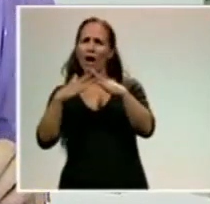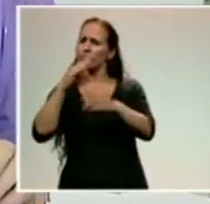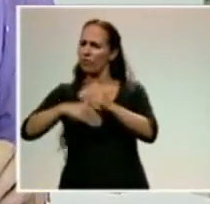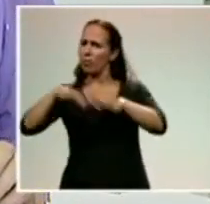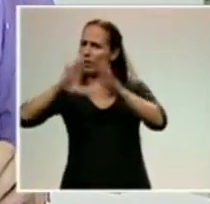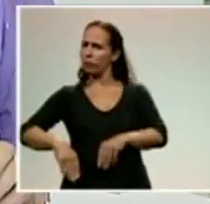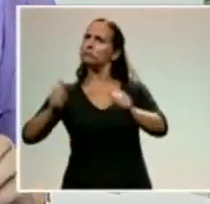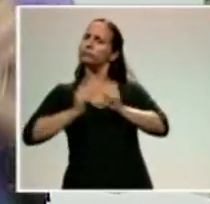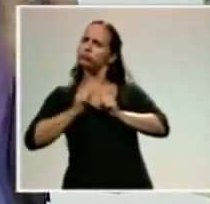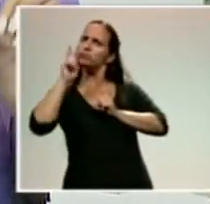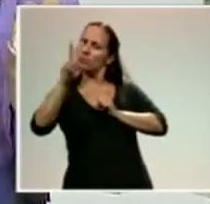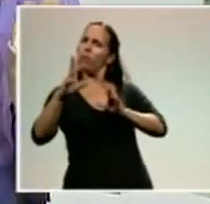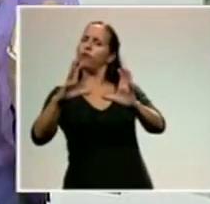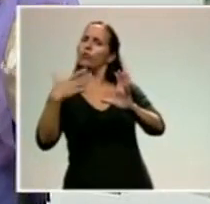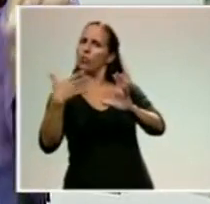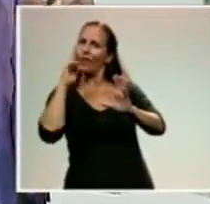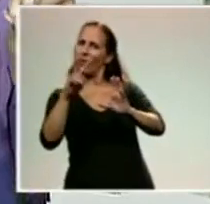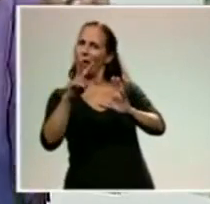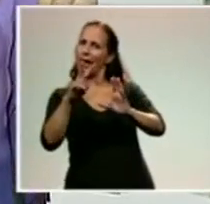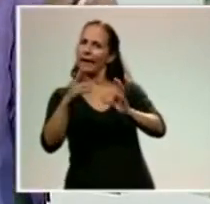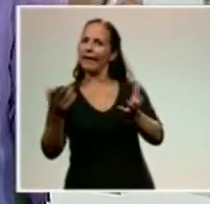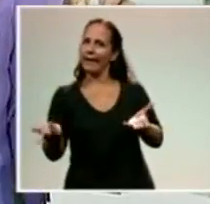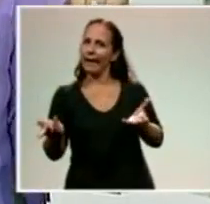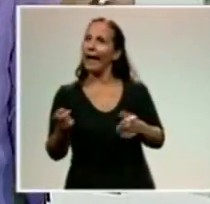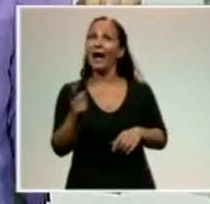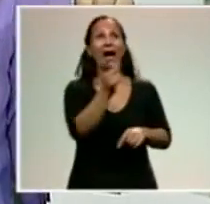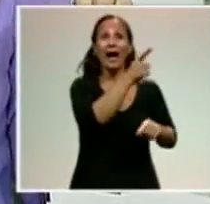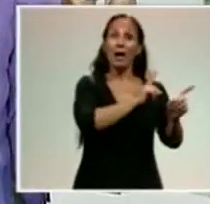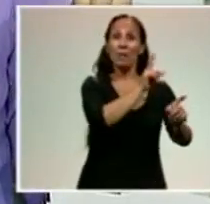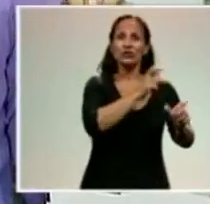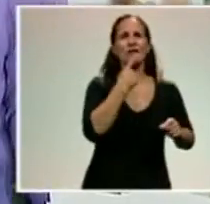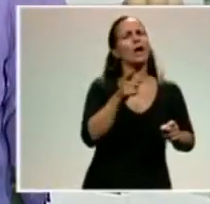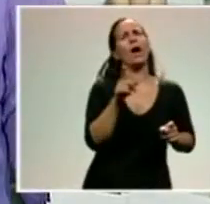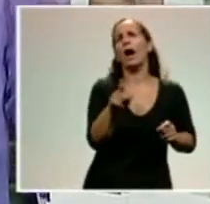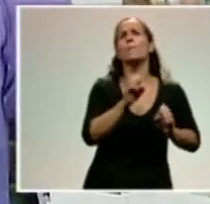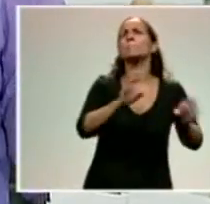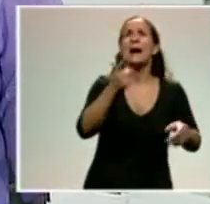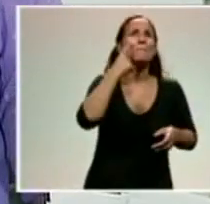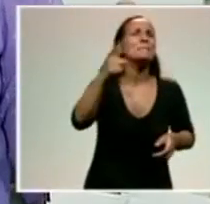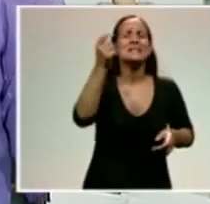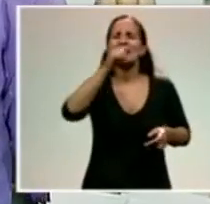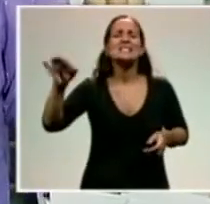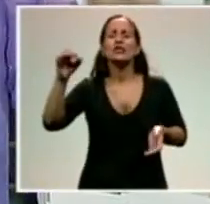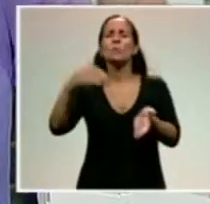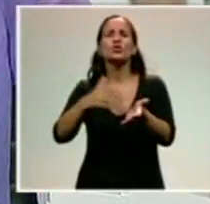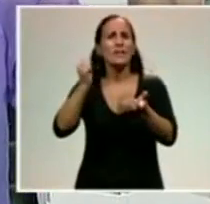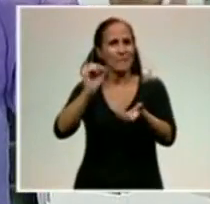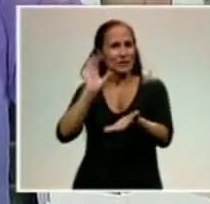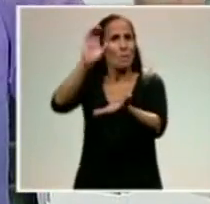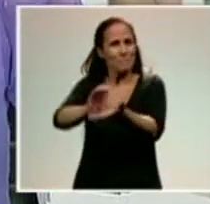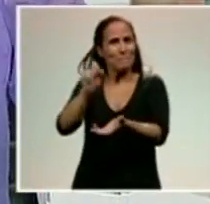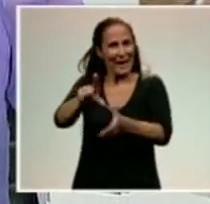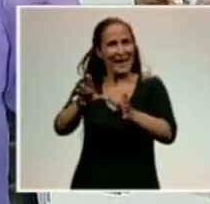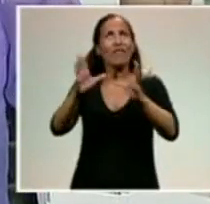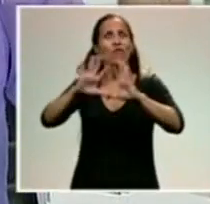fútbol, critican que destinemos 1.600 millones de pesos a eso. Sin embargo, en el mismo canal donde